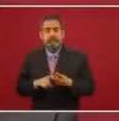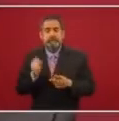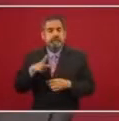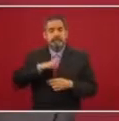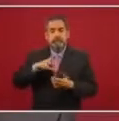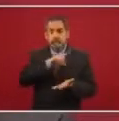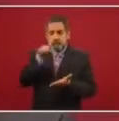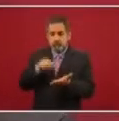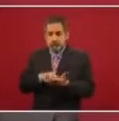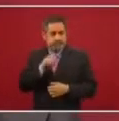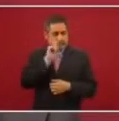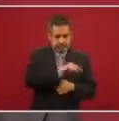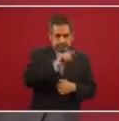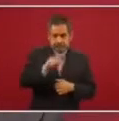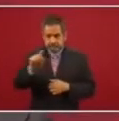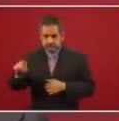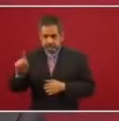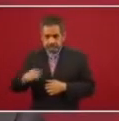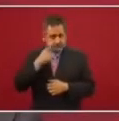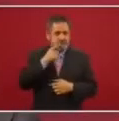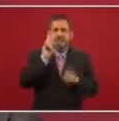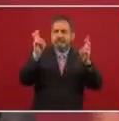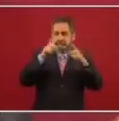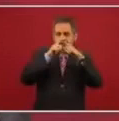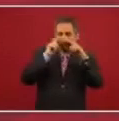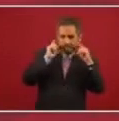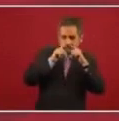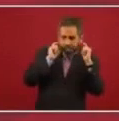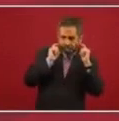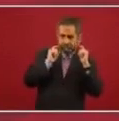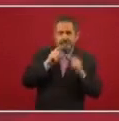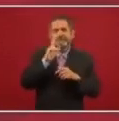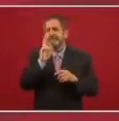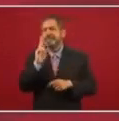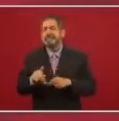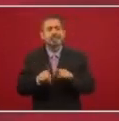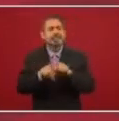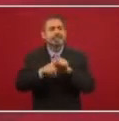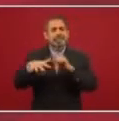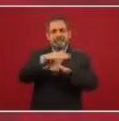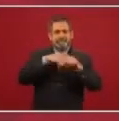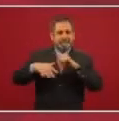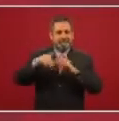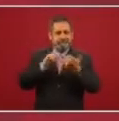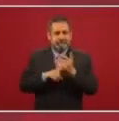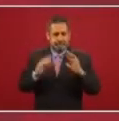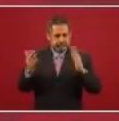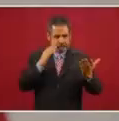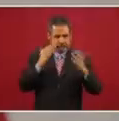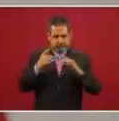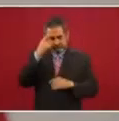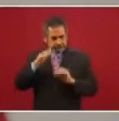monitoreo del fenómeno influence esto es parecido al monitoreo ambiental por eso es más hacemos la comparación